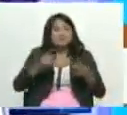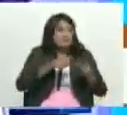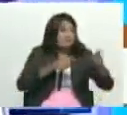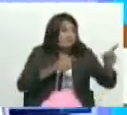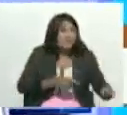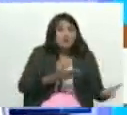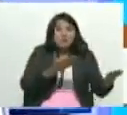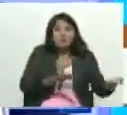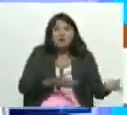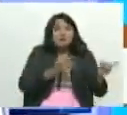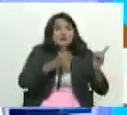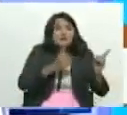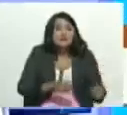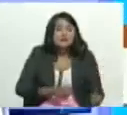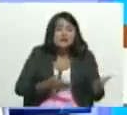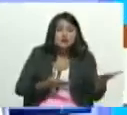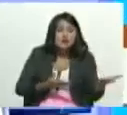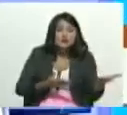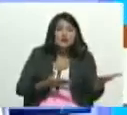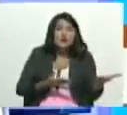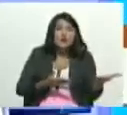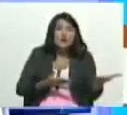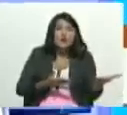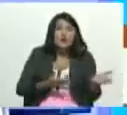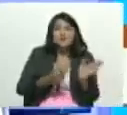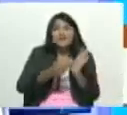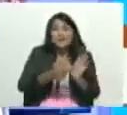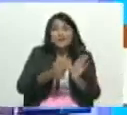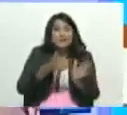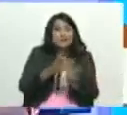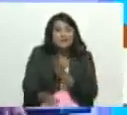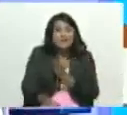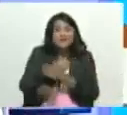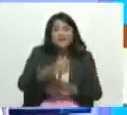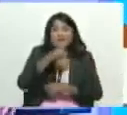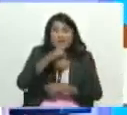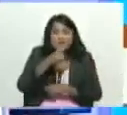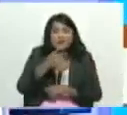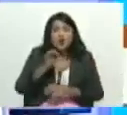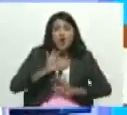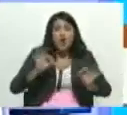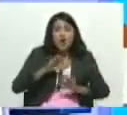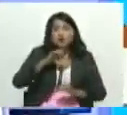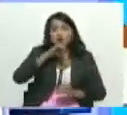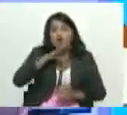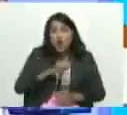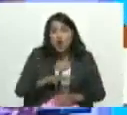los que deciden Cuál es la historia que ellos van a sacar Cuál es la cobertura que le van a dar a una historia en particular